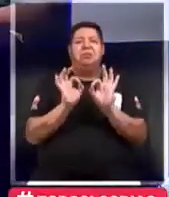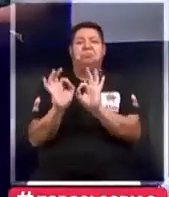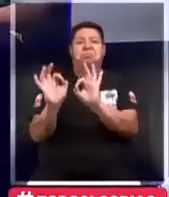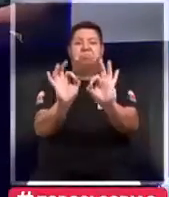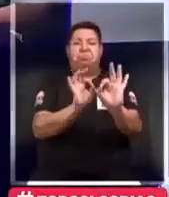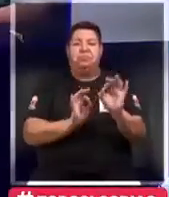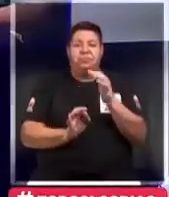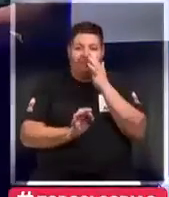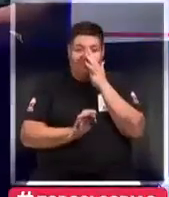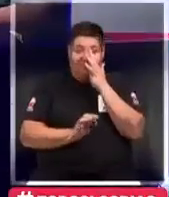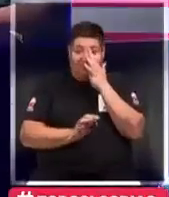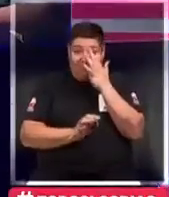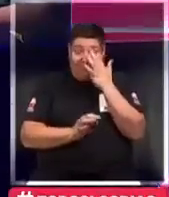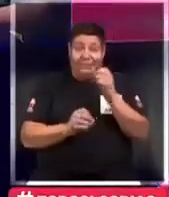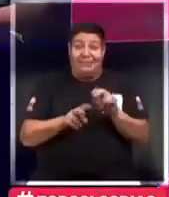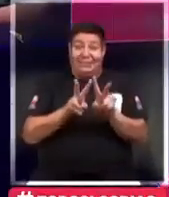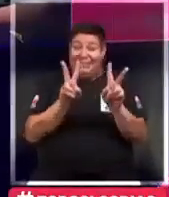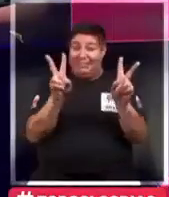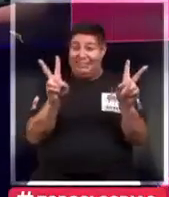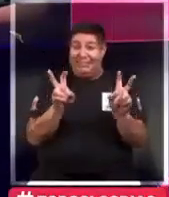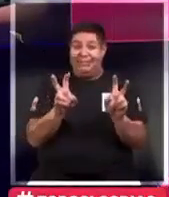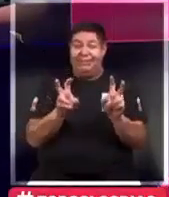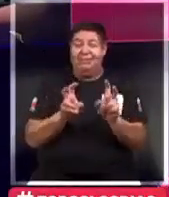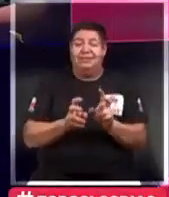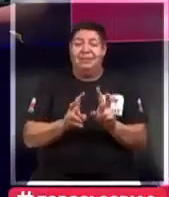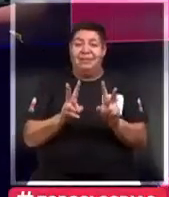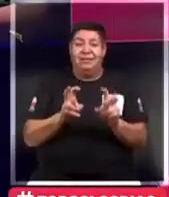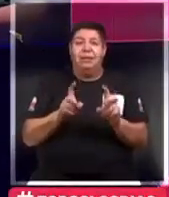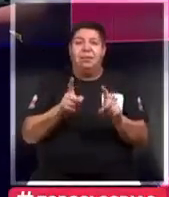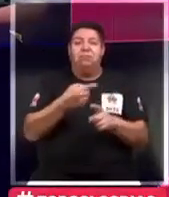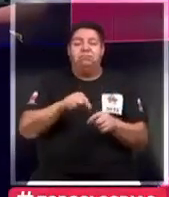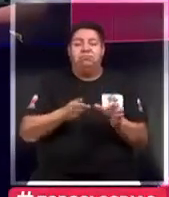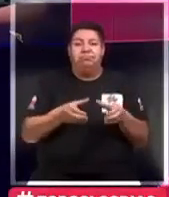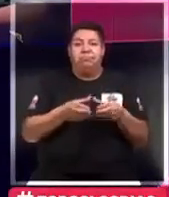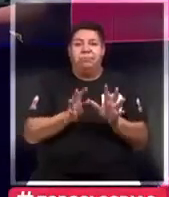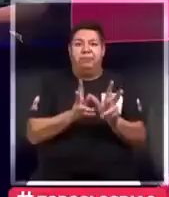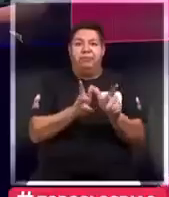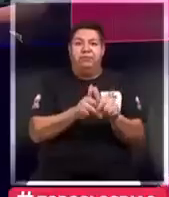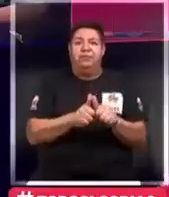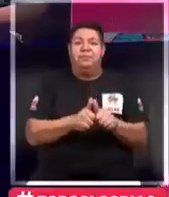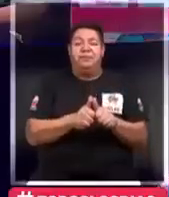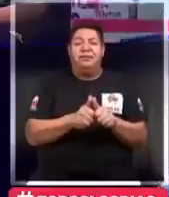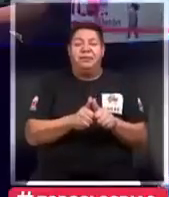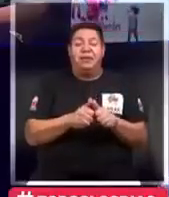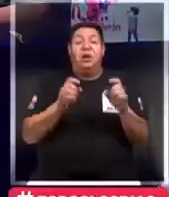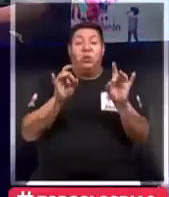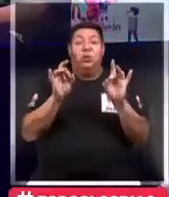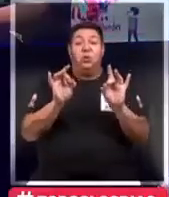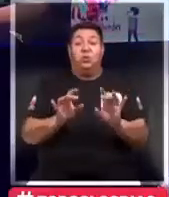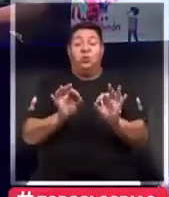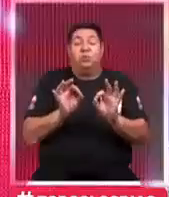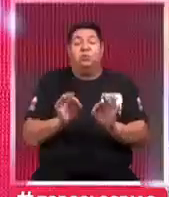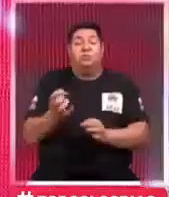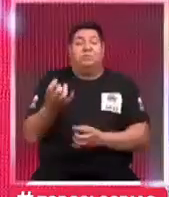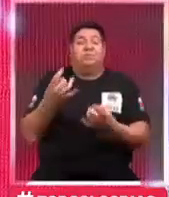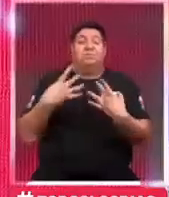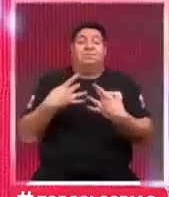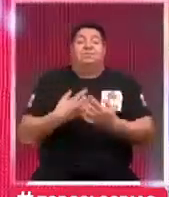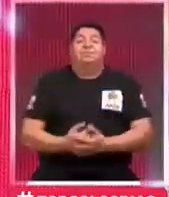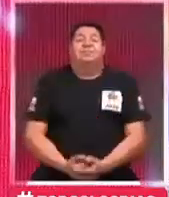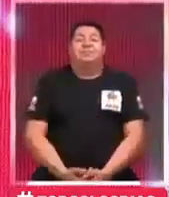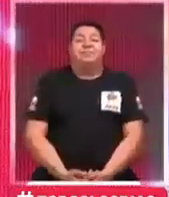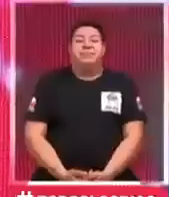perfecto. Pero en nuestro caso, en nuestro lo que nos tocó vivir,